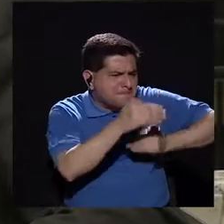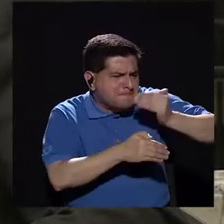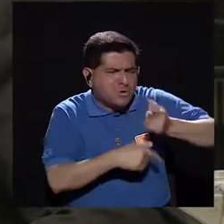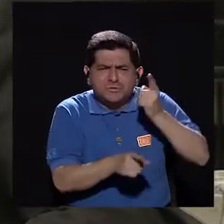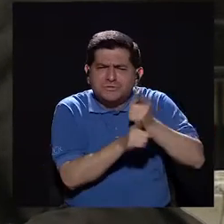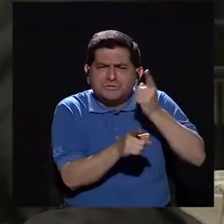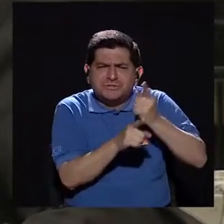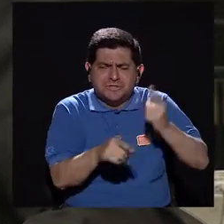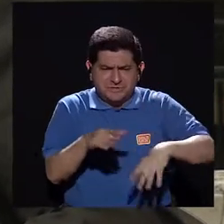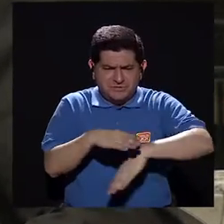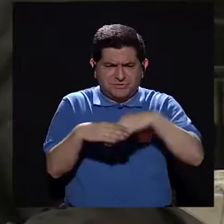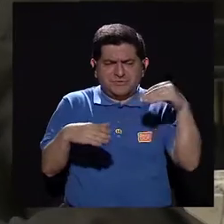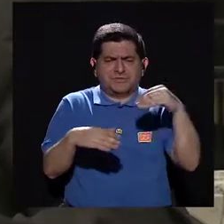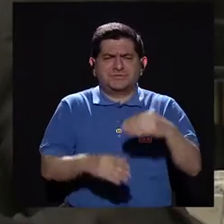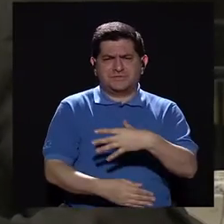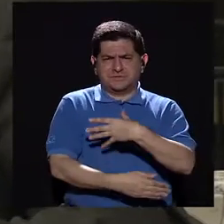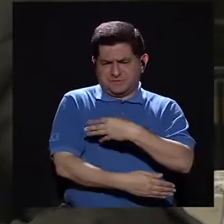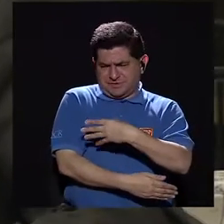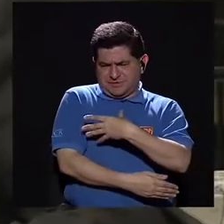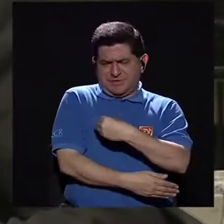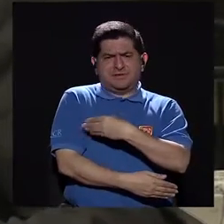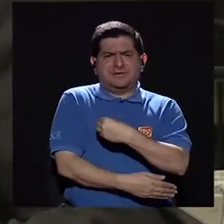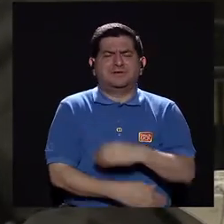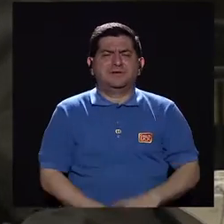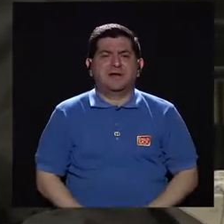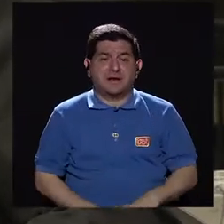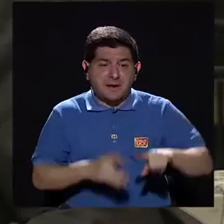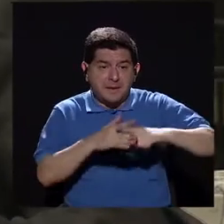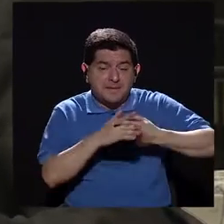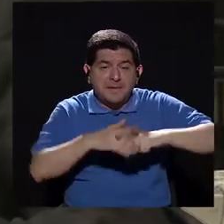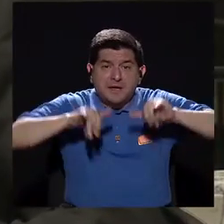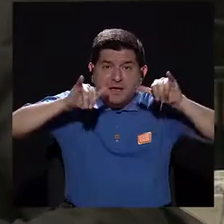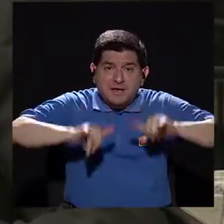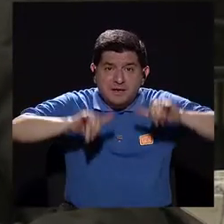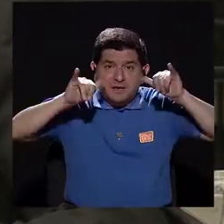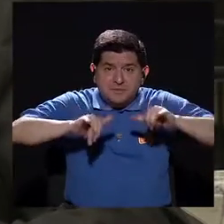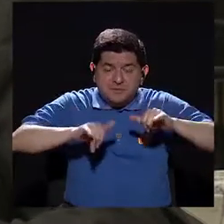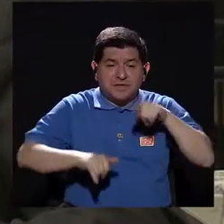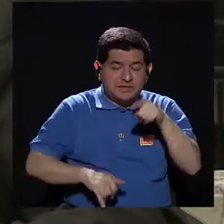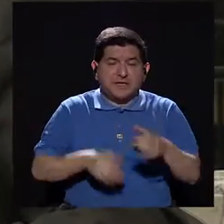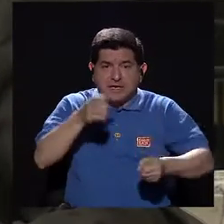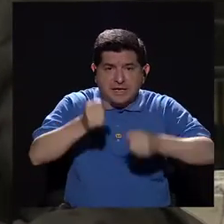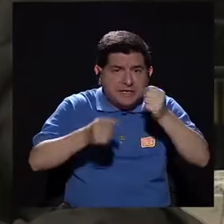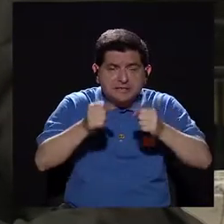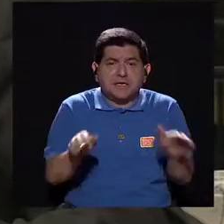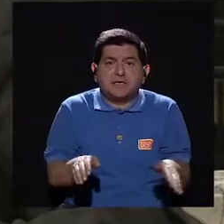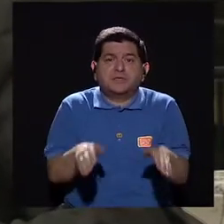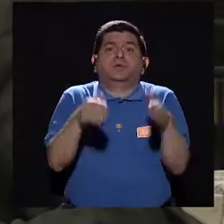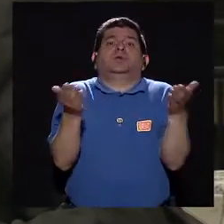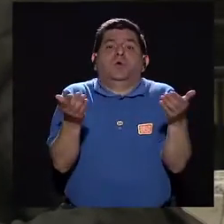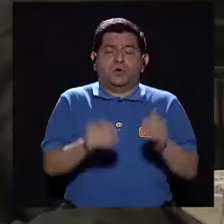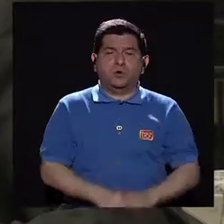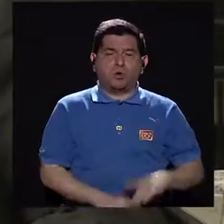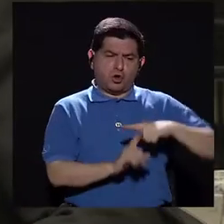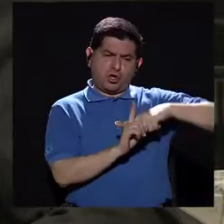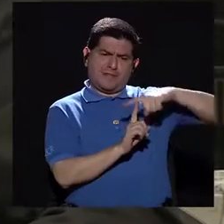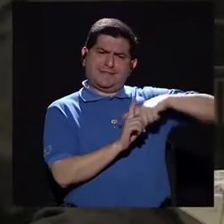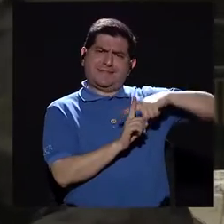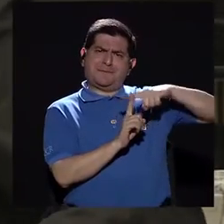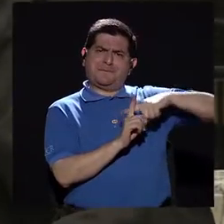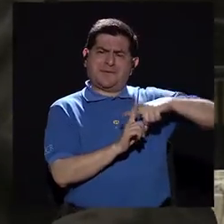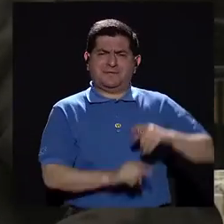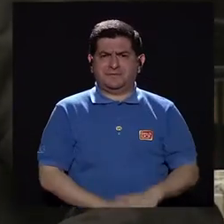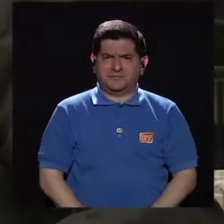cuál era el proceso adecuado para extraer la leche, que cuáles eran los mecanismos de conservación de la leche, ¿verdad? Y